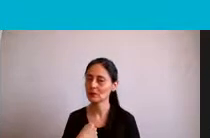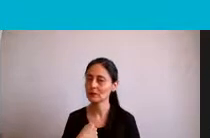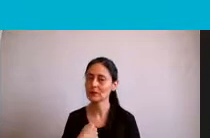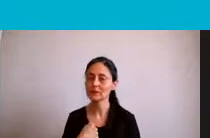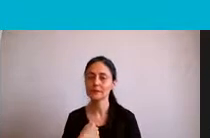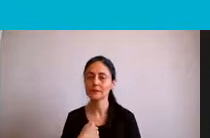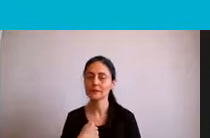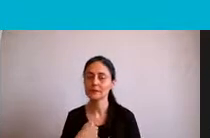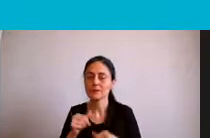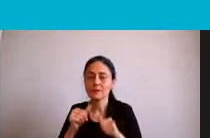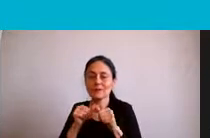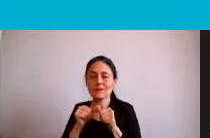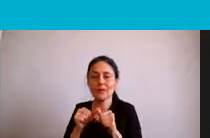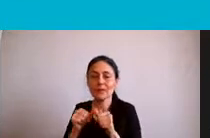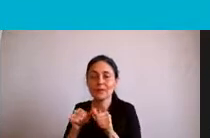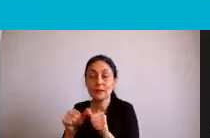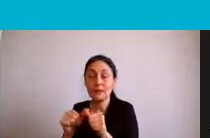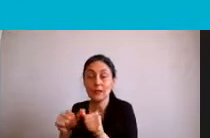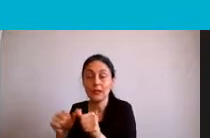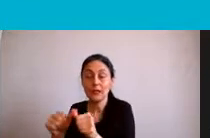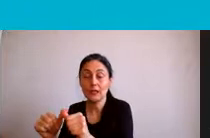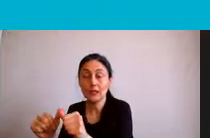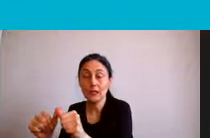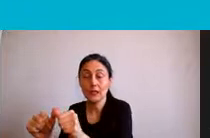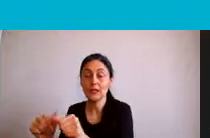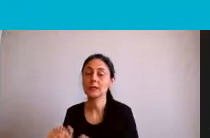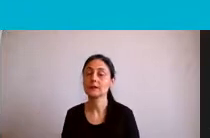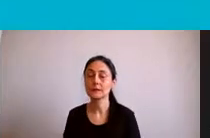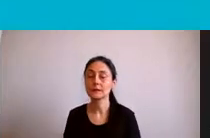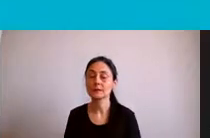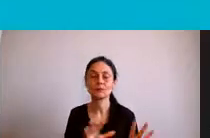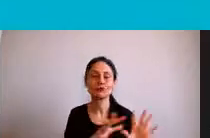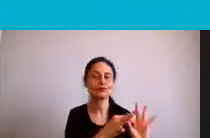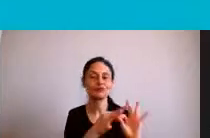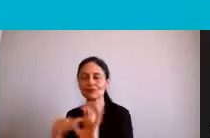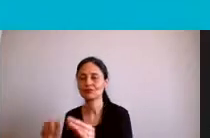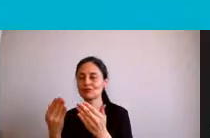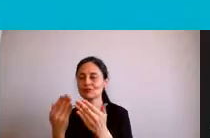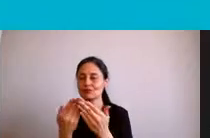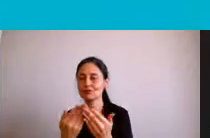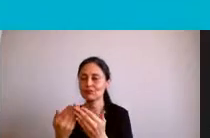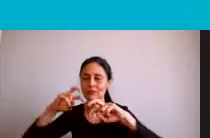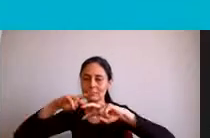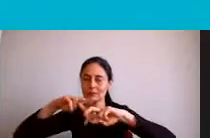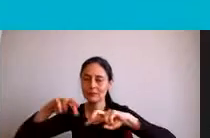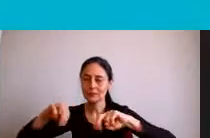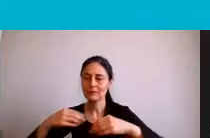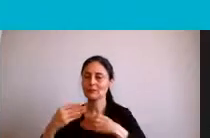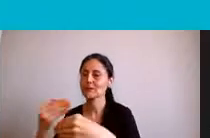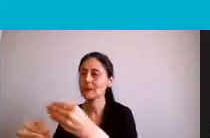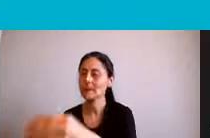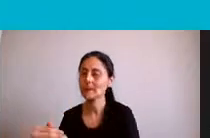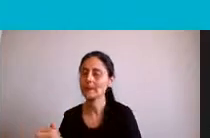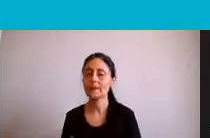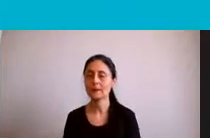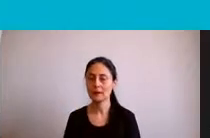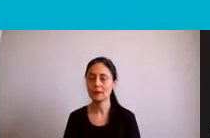manera estable en el tiempo, lo que demuestran los estudios, entonces que se van generando